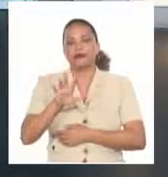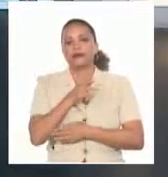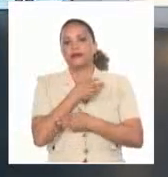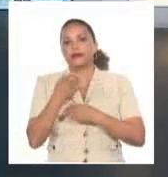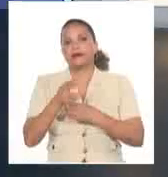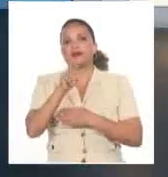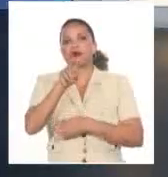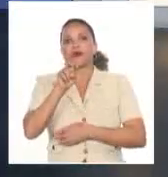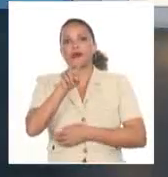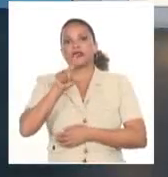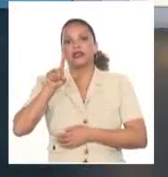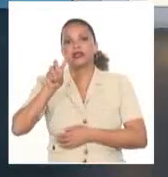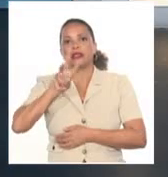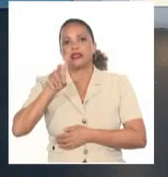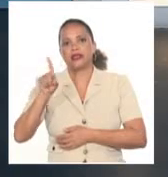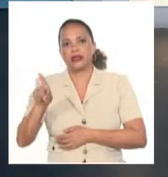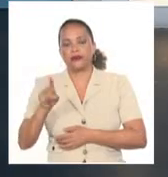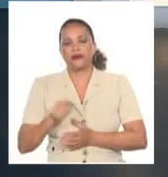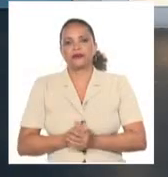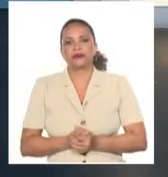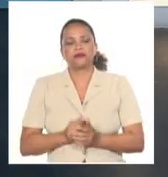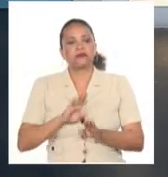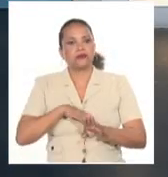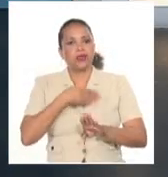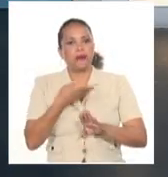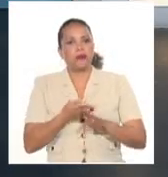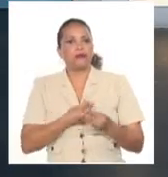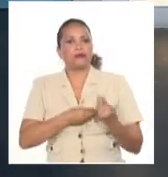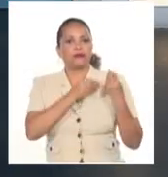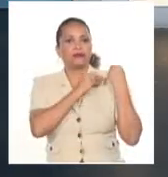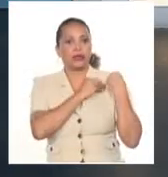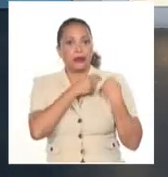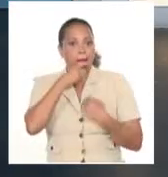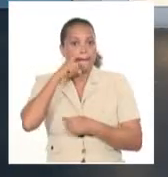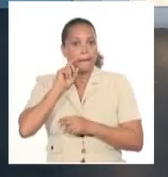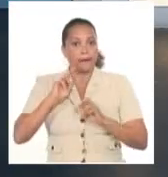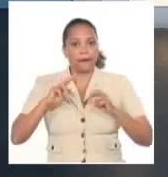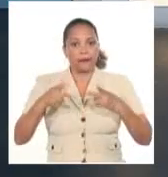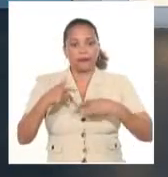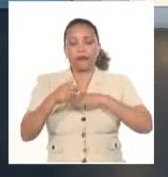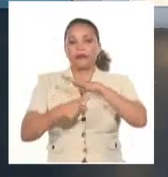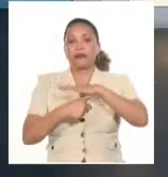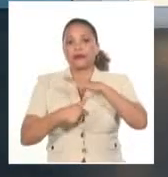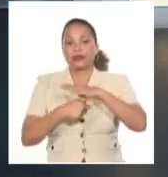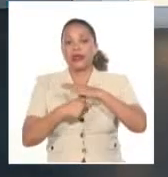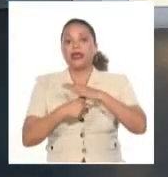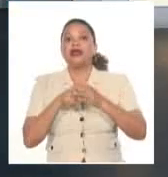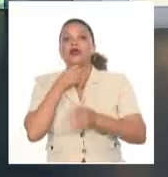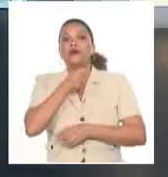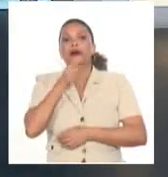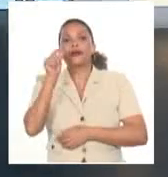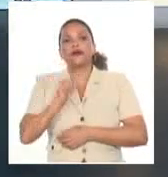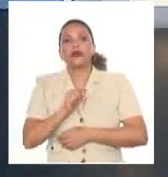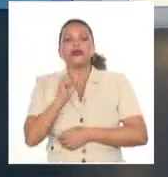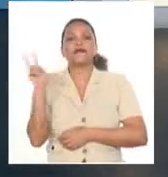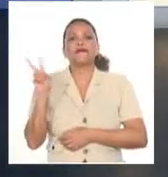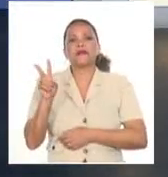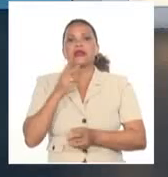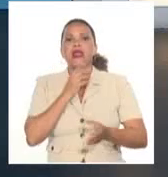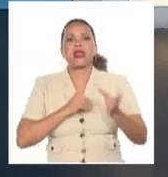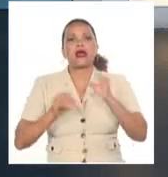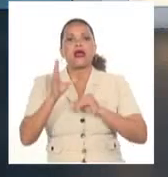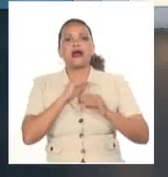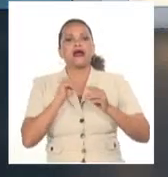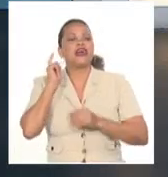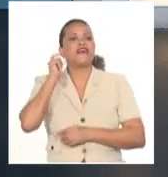2025-2031. Luego de la ratificación de Maduro Moros, nuestros corresponsales en Venezuela conversaron con el fiscal general